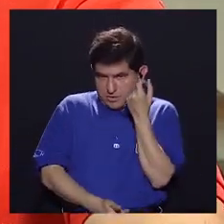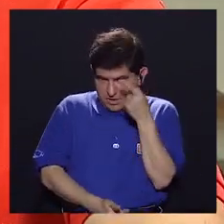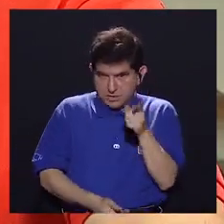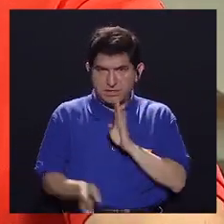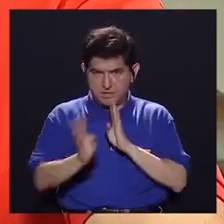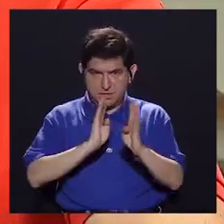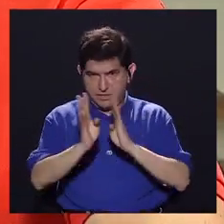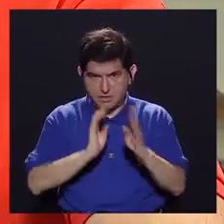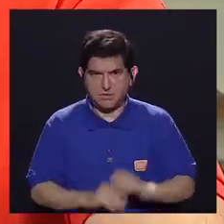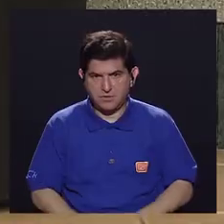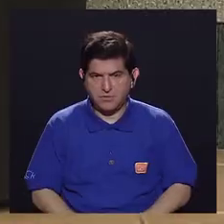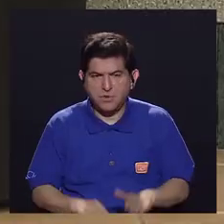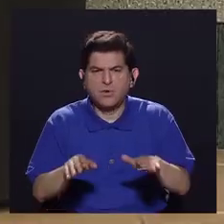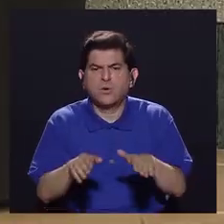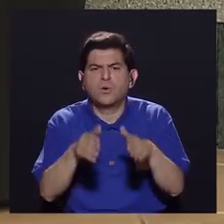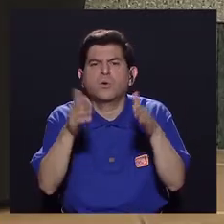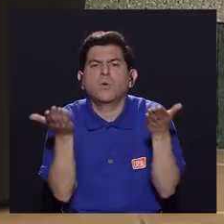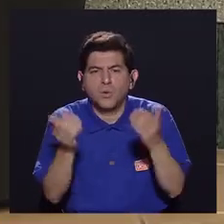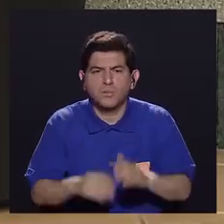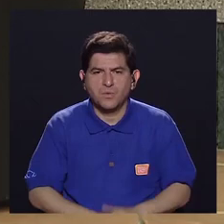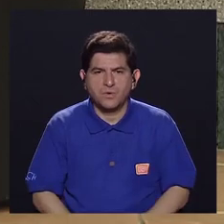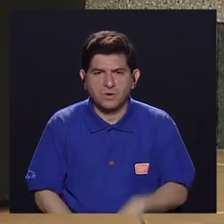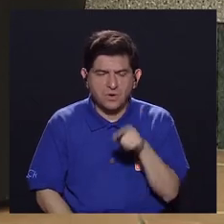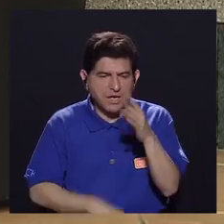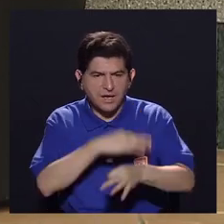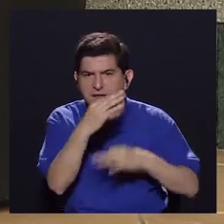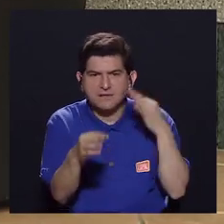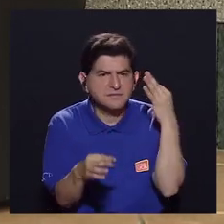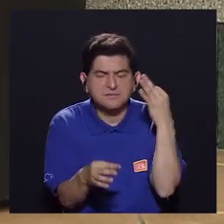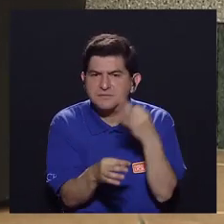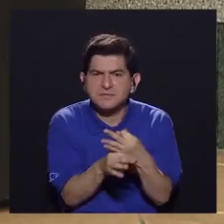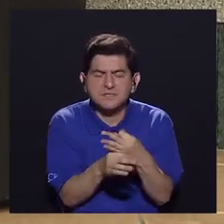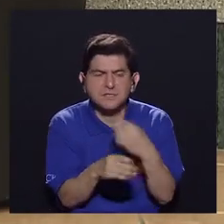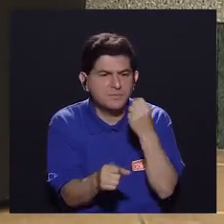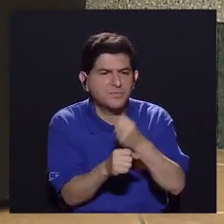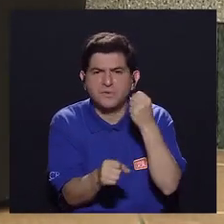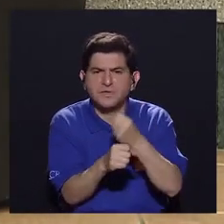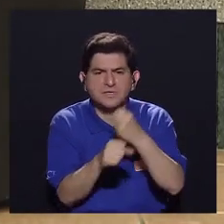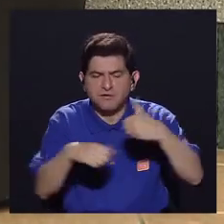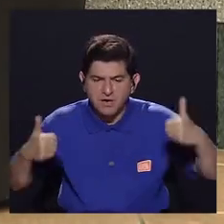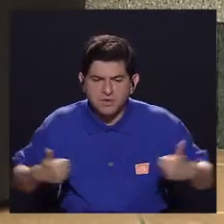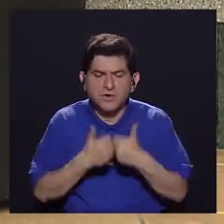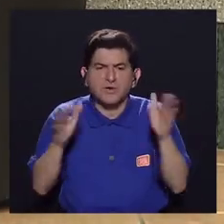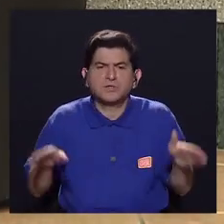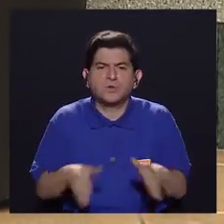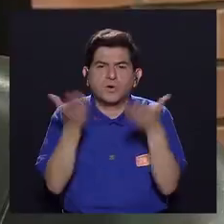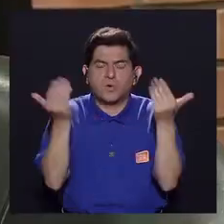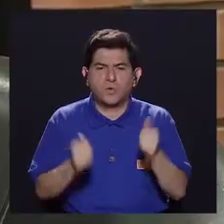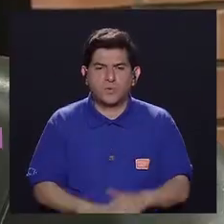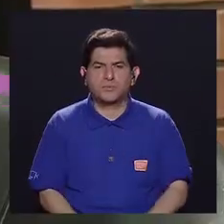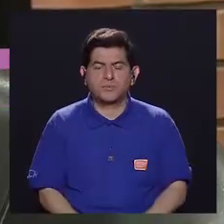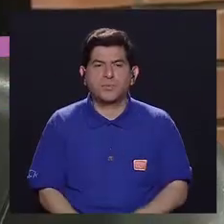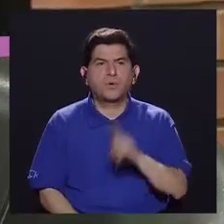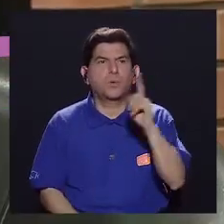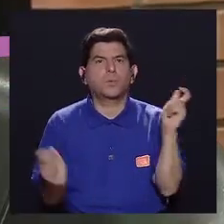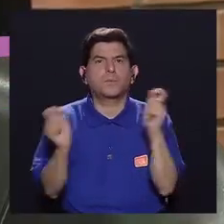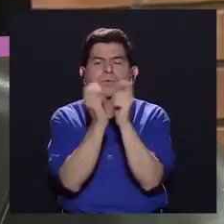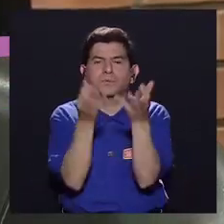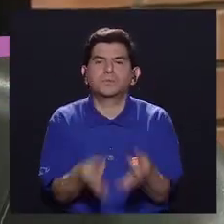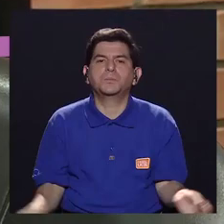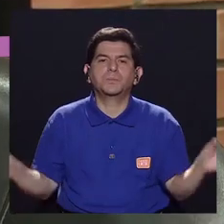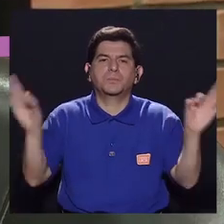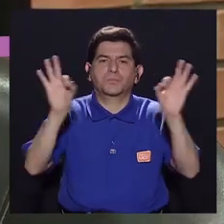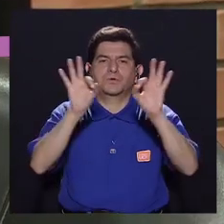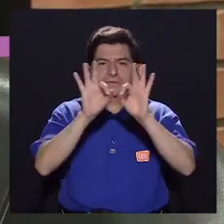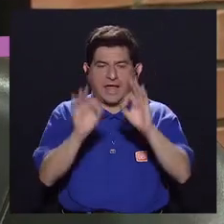de la conversación. ¿Cómo se hace? ¿Cómo daría usted algún tipo sobre cómo trabajarlo como un reto? Aquí, Saúl, un